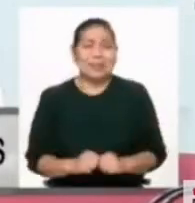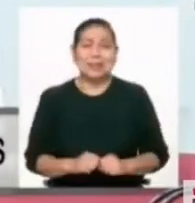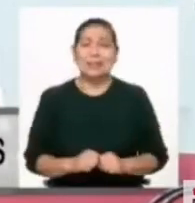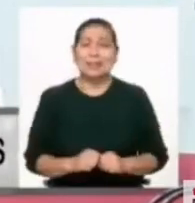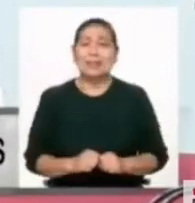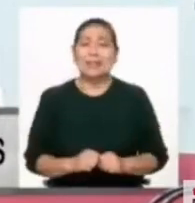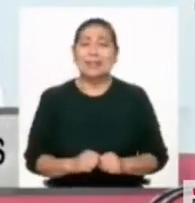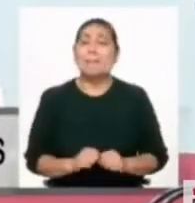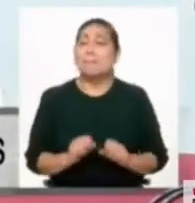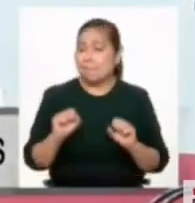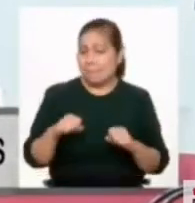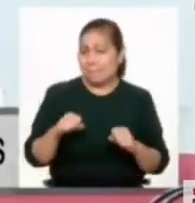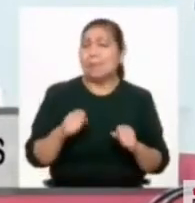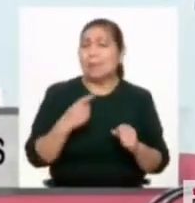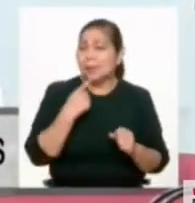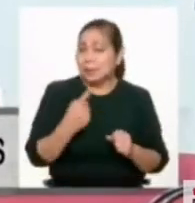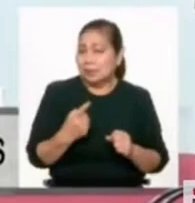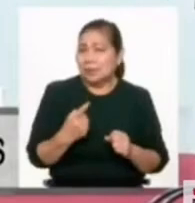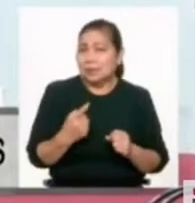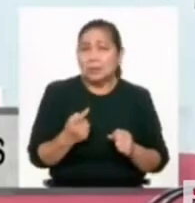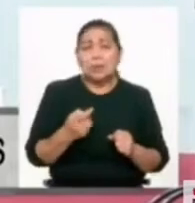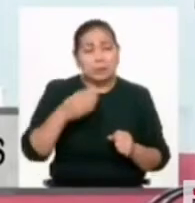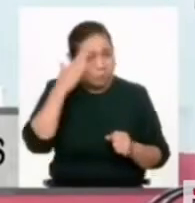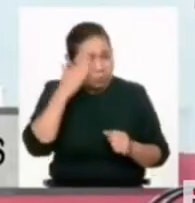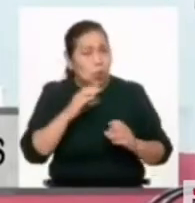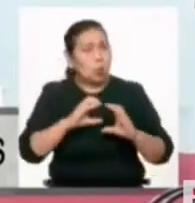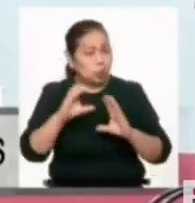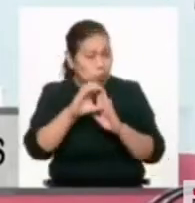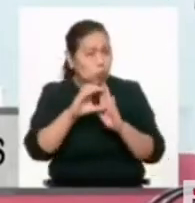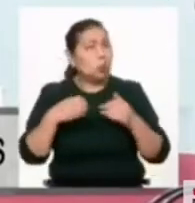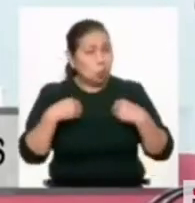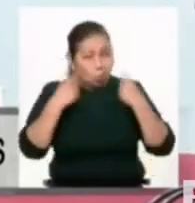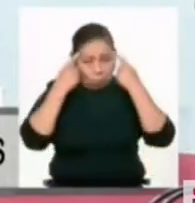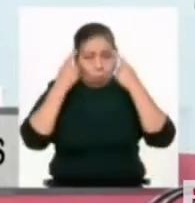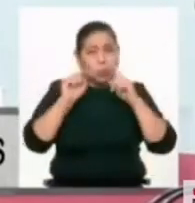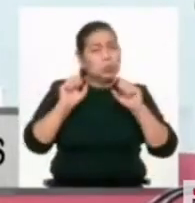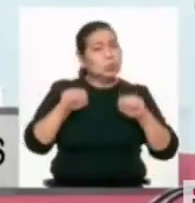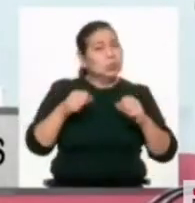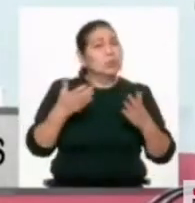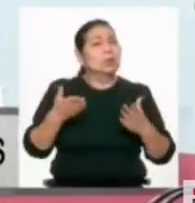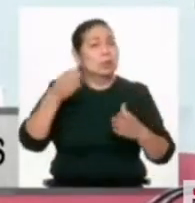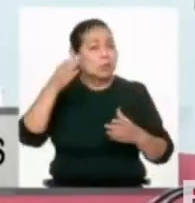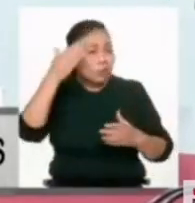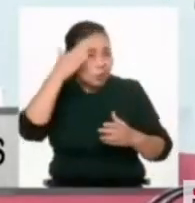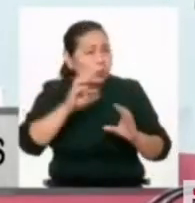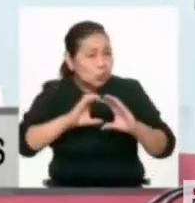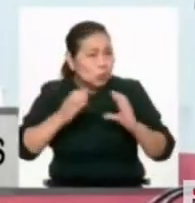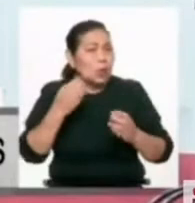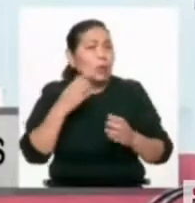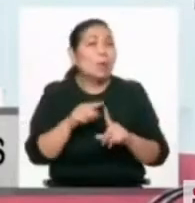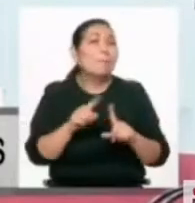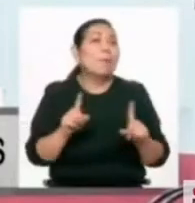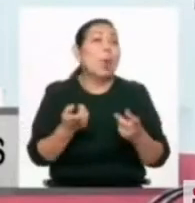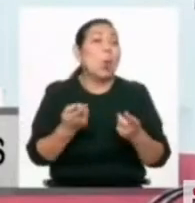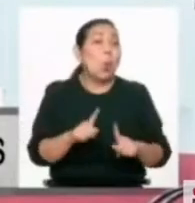¿no? Sí, él promovió la Asamblea Constituyente y yo estaba de acuerdo con eso, con la Asamblea Constituyente.